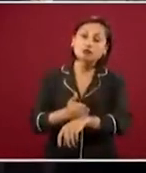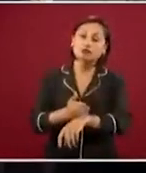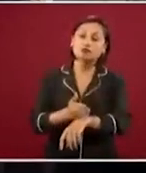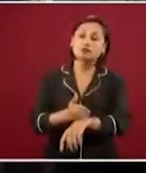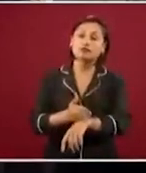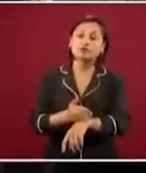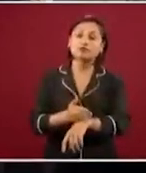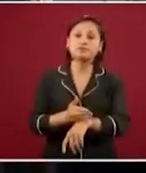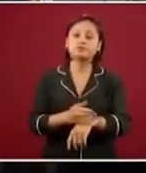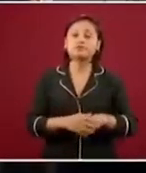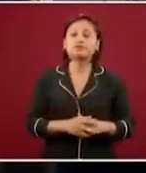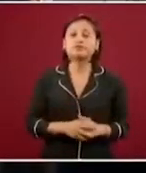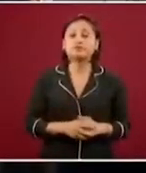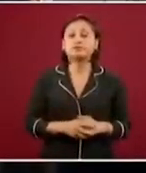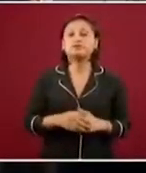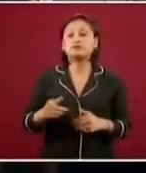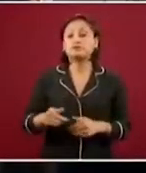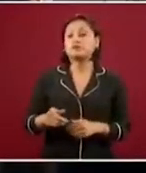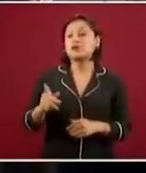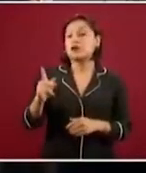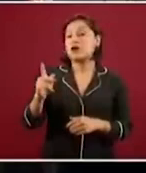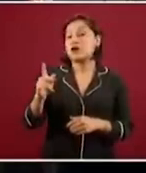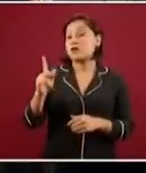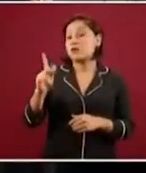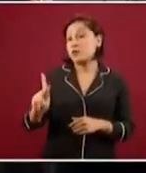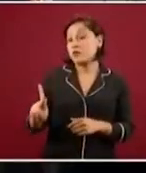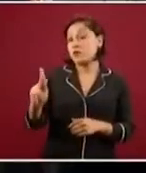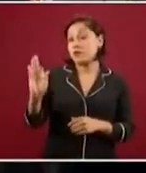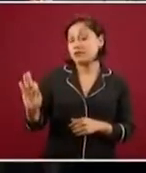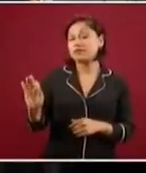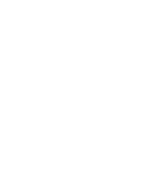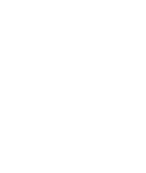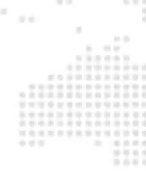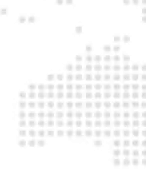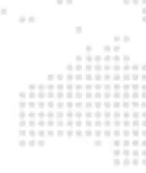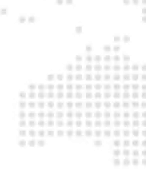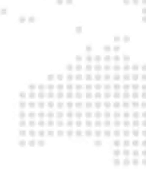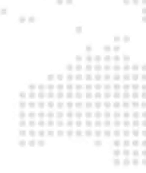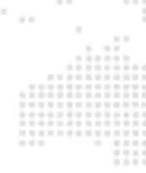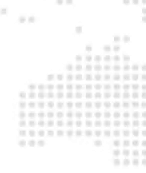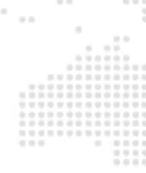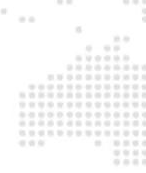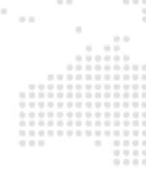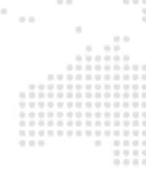Fiscal ya como defraudación fiscal.